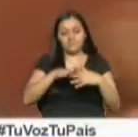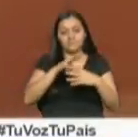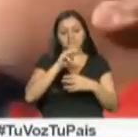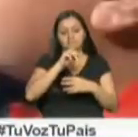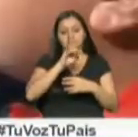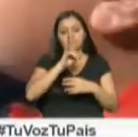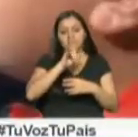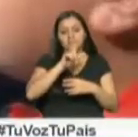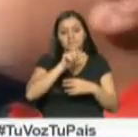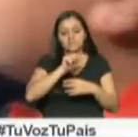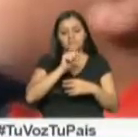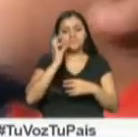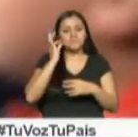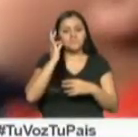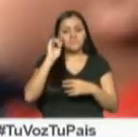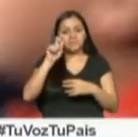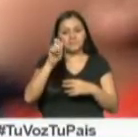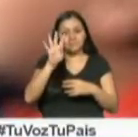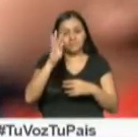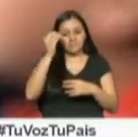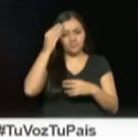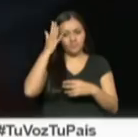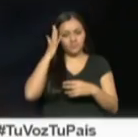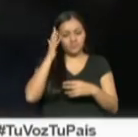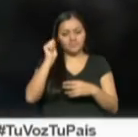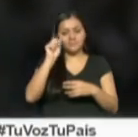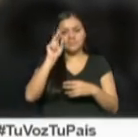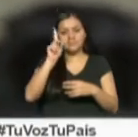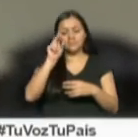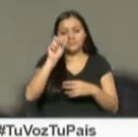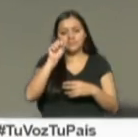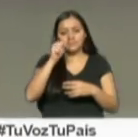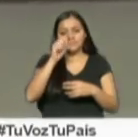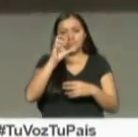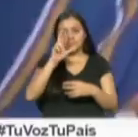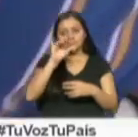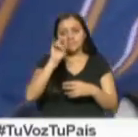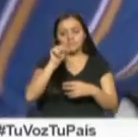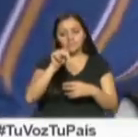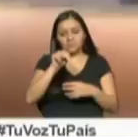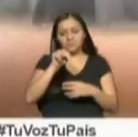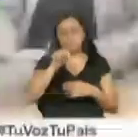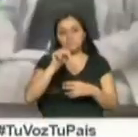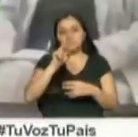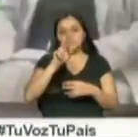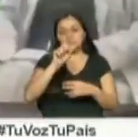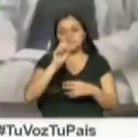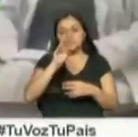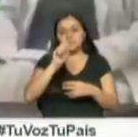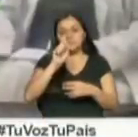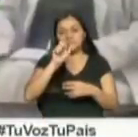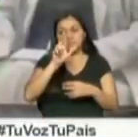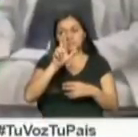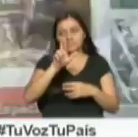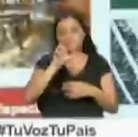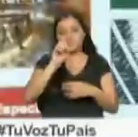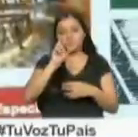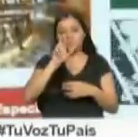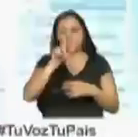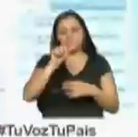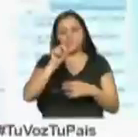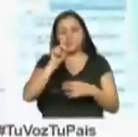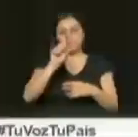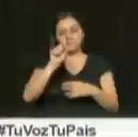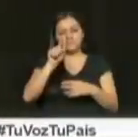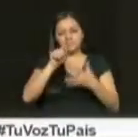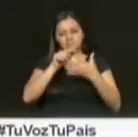Mantilla, Janedi Nostroza, Andrés Carrión, Fernando Villavicencio, Carlos Rabascal, José Hernández, Orlando Pérez, entre